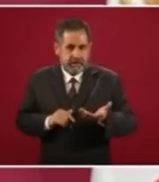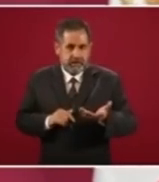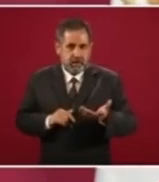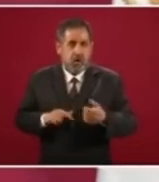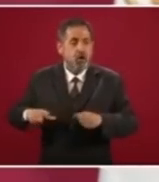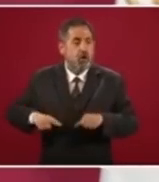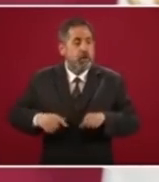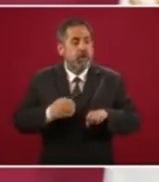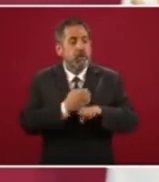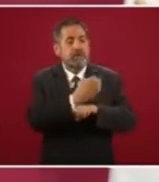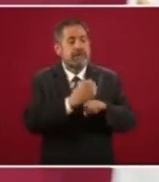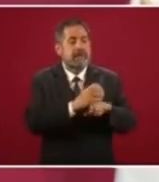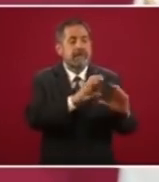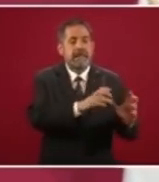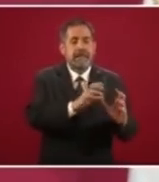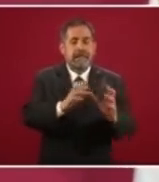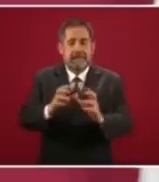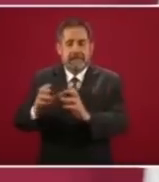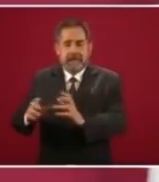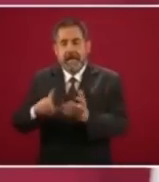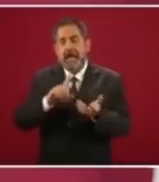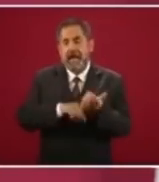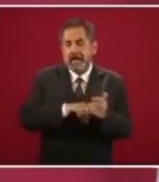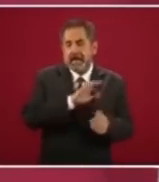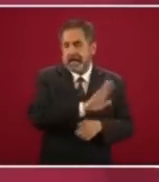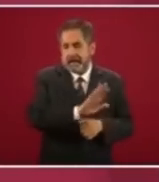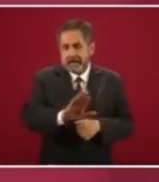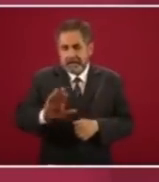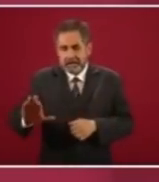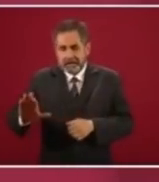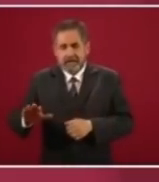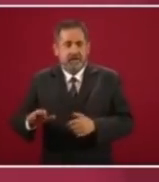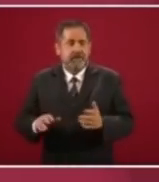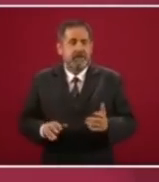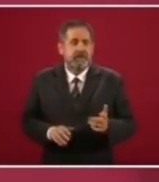Los gobiernos locales tienen